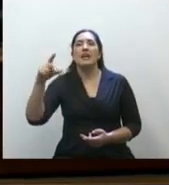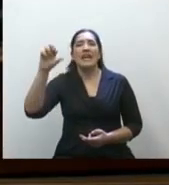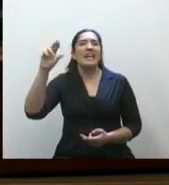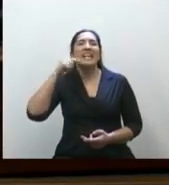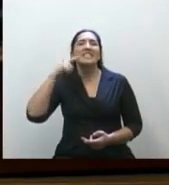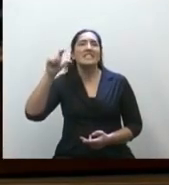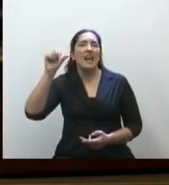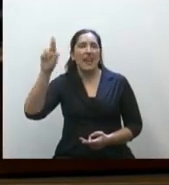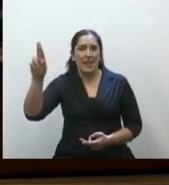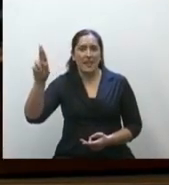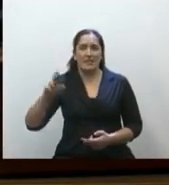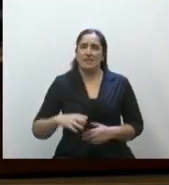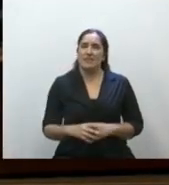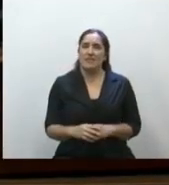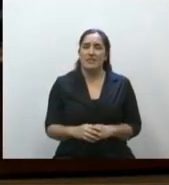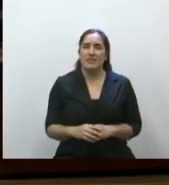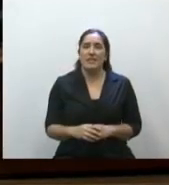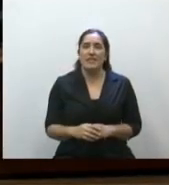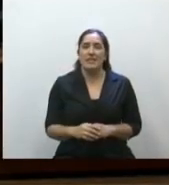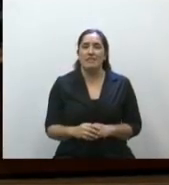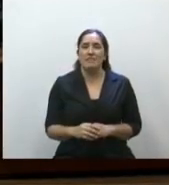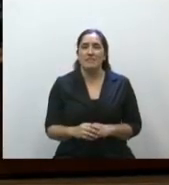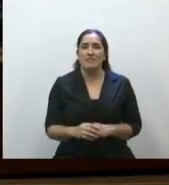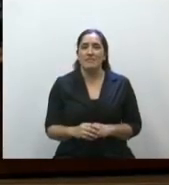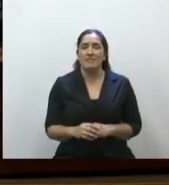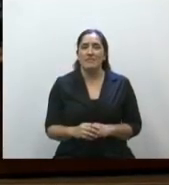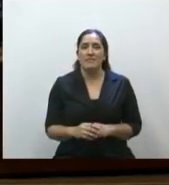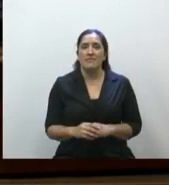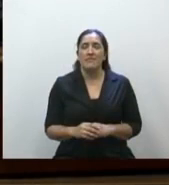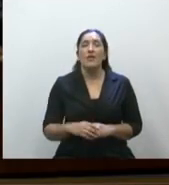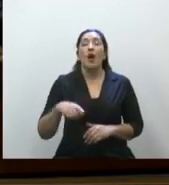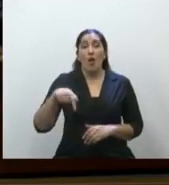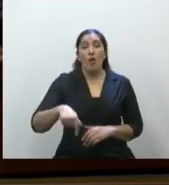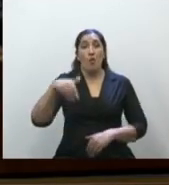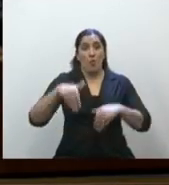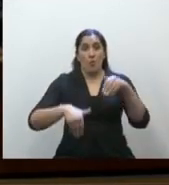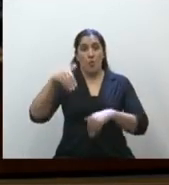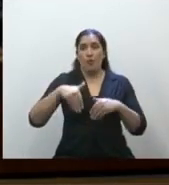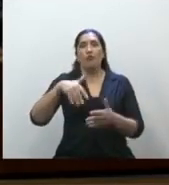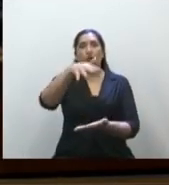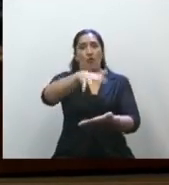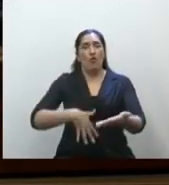Bueno, entonces vamos a hacer la votación en general,